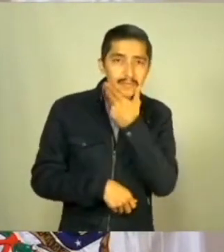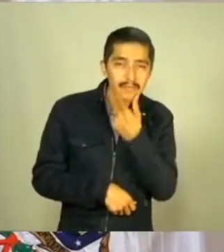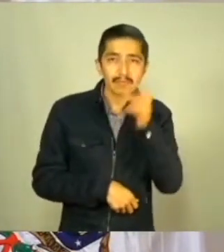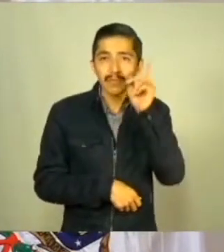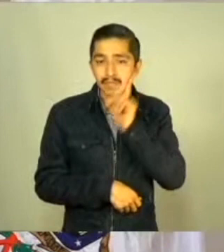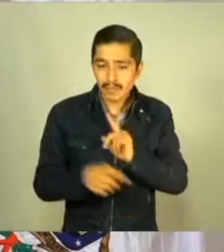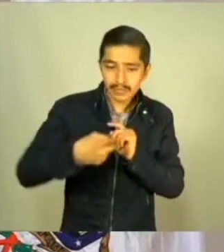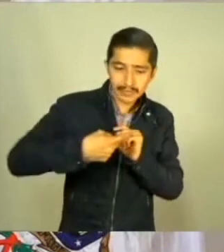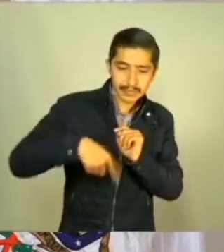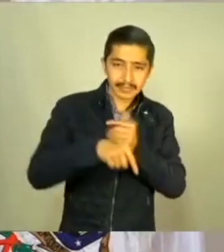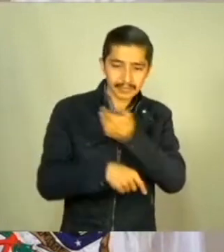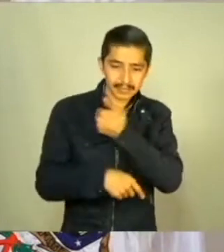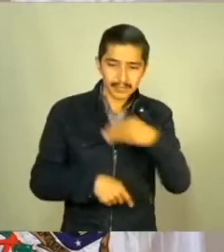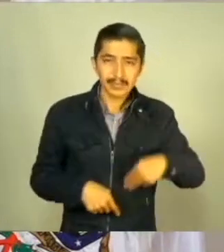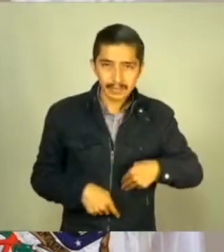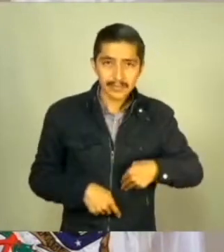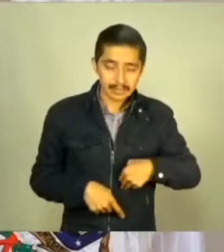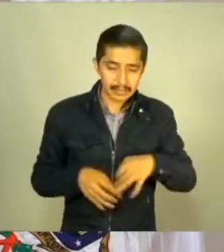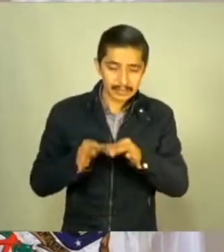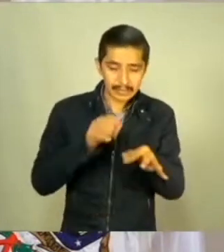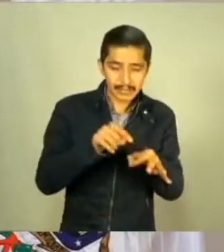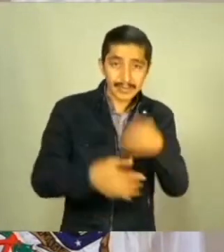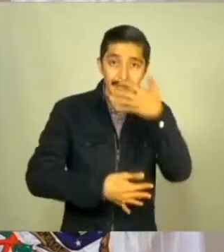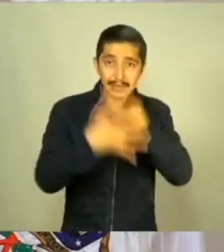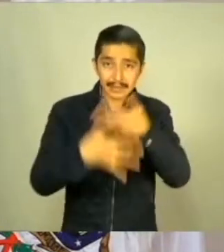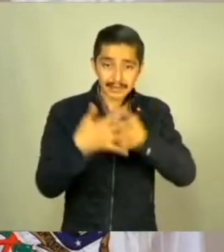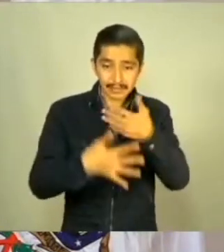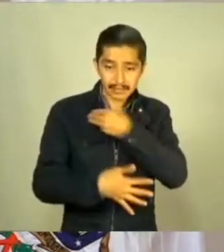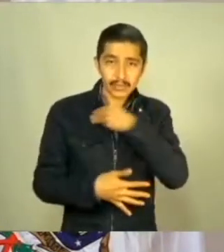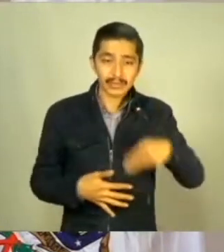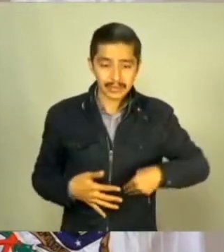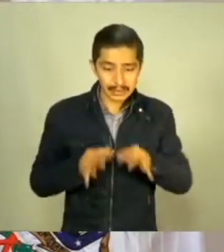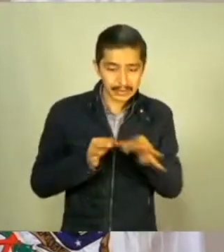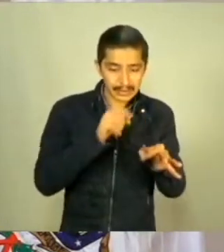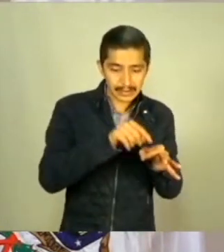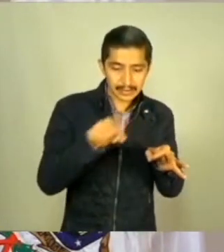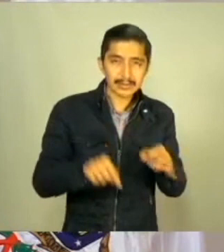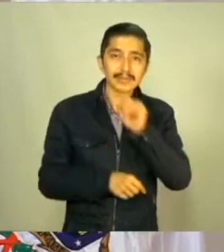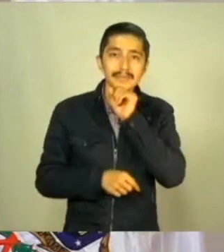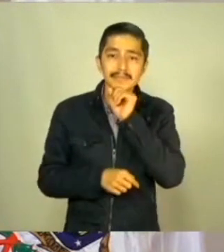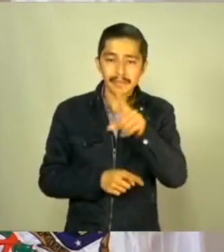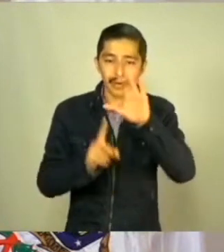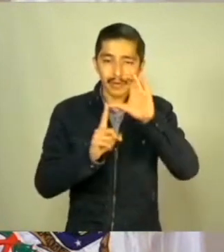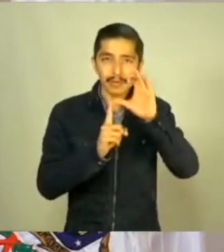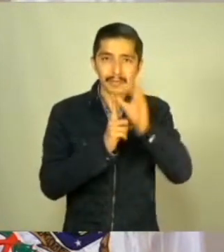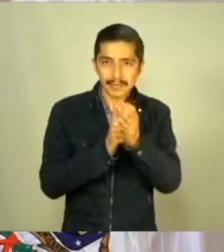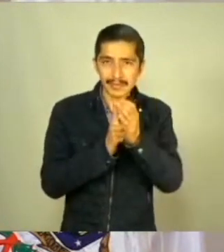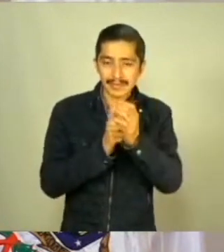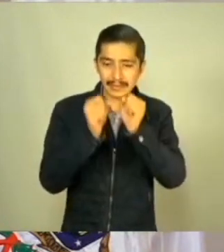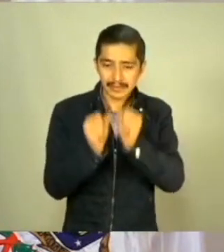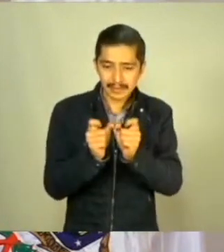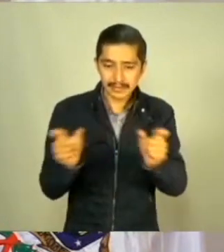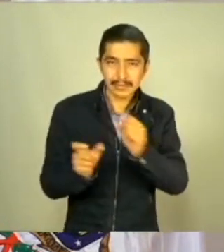municipales de estos 15 municipios junto con sus comités de seguridad en salud